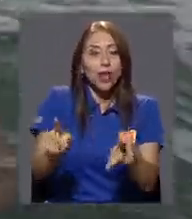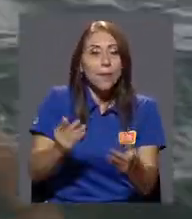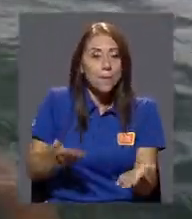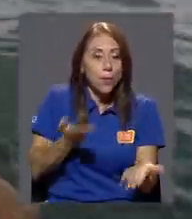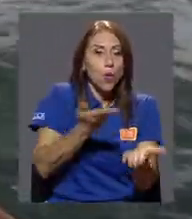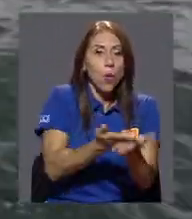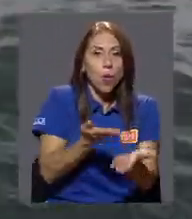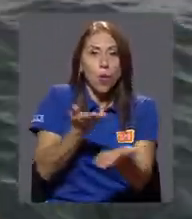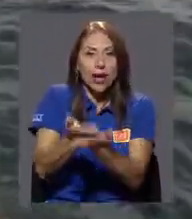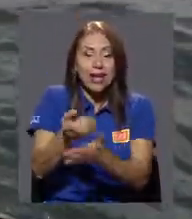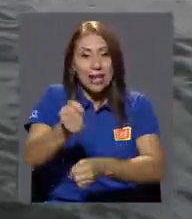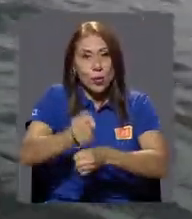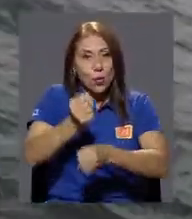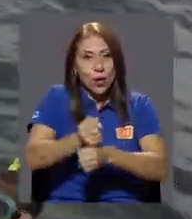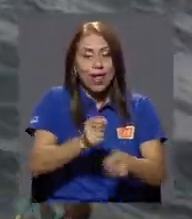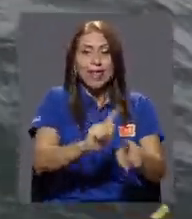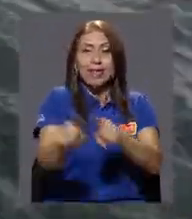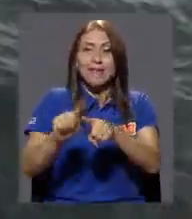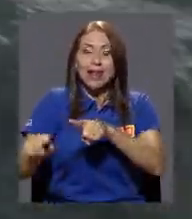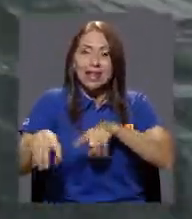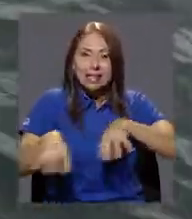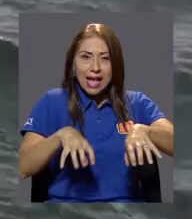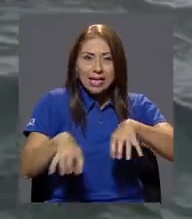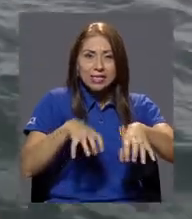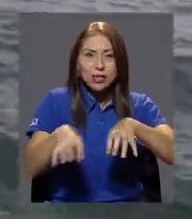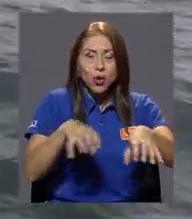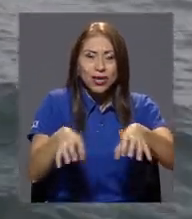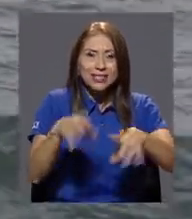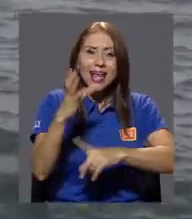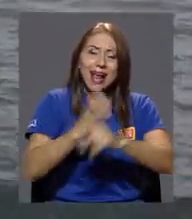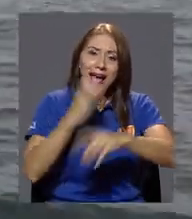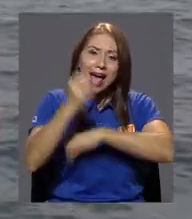las diferentes acciones que, año tras año, se han